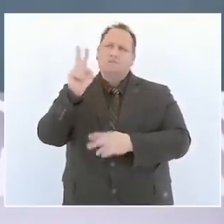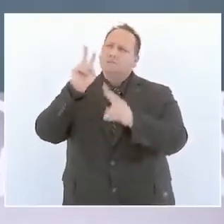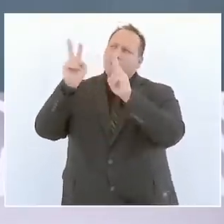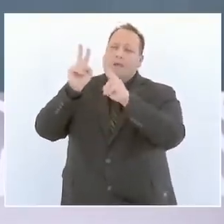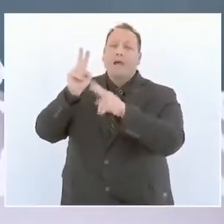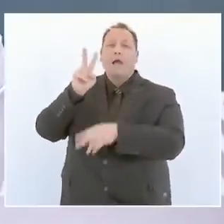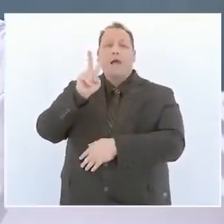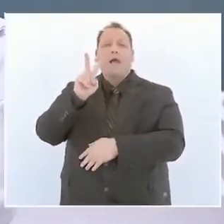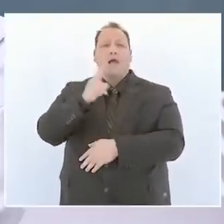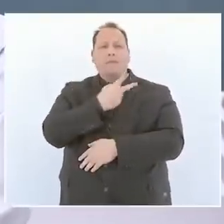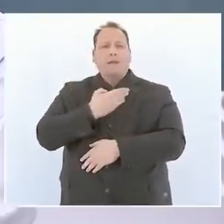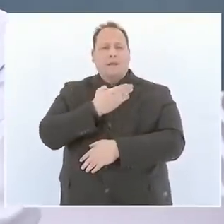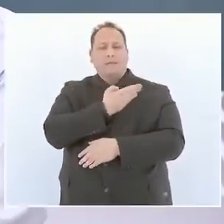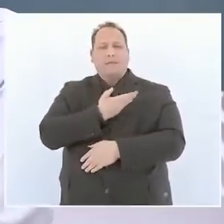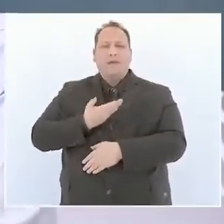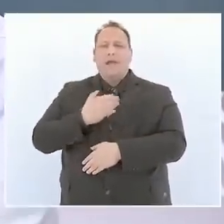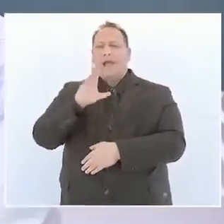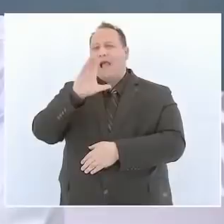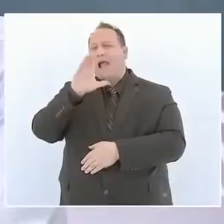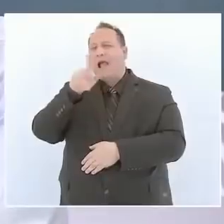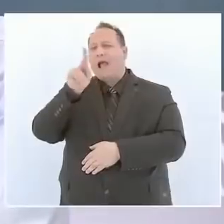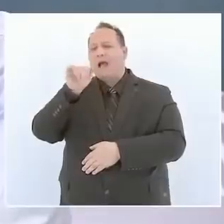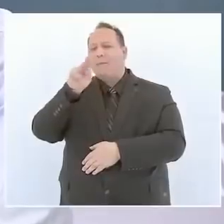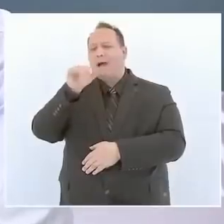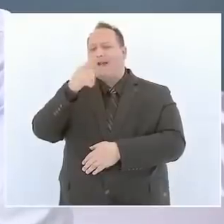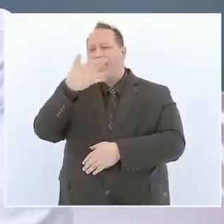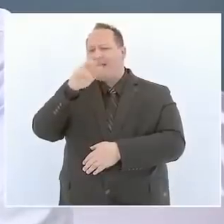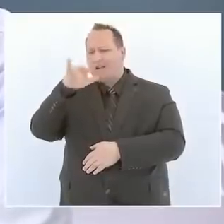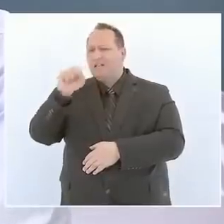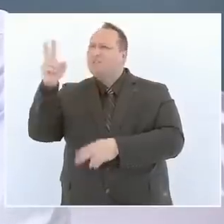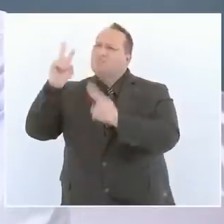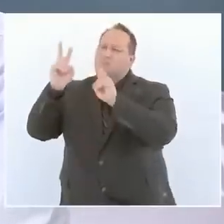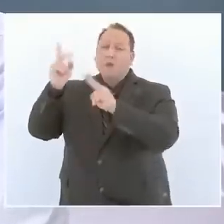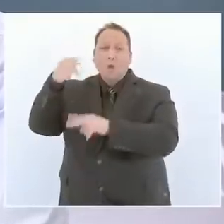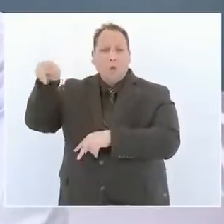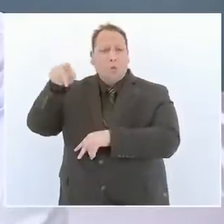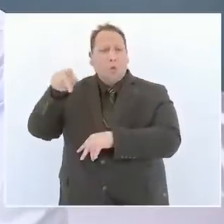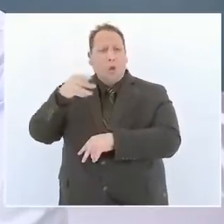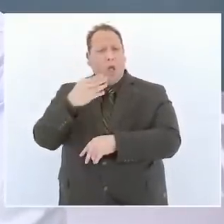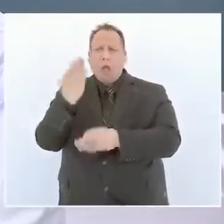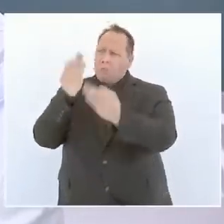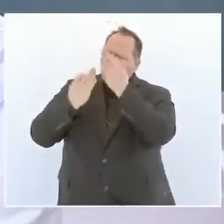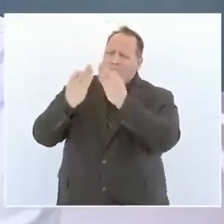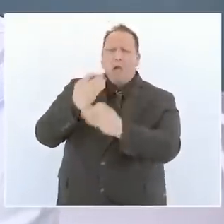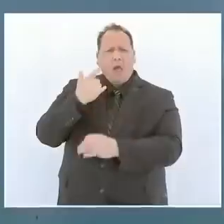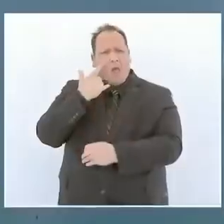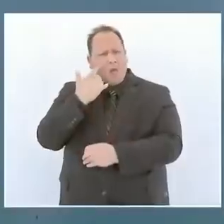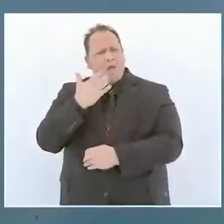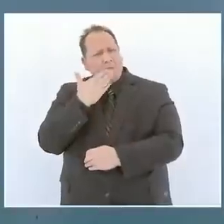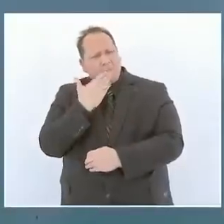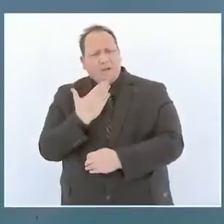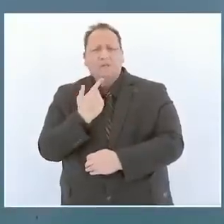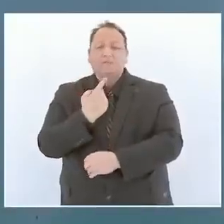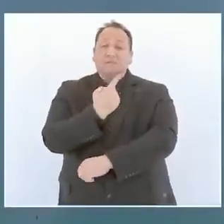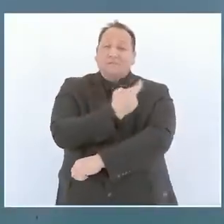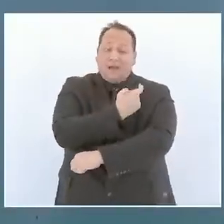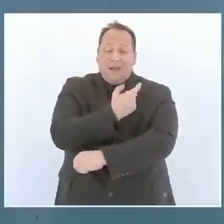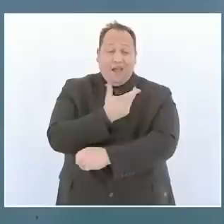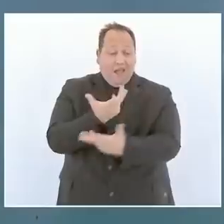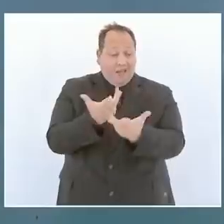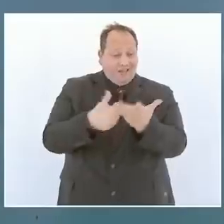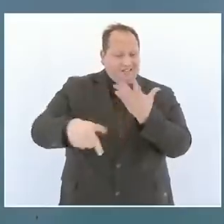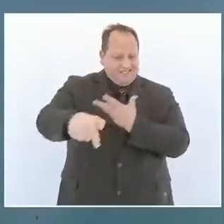la vicepresidenta Kamala Harris, que se han portado muy bien. Las vacunas que se aplicaron